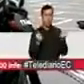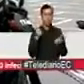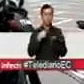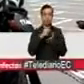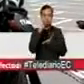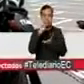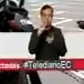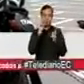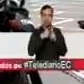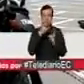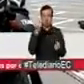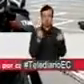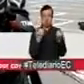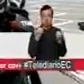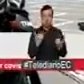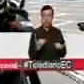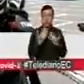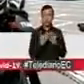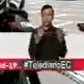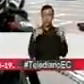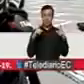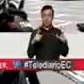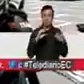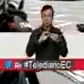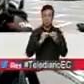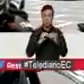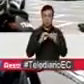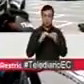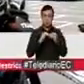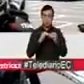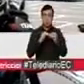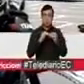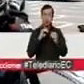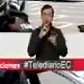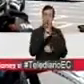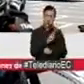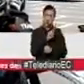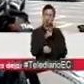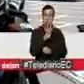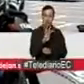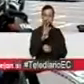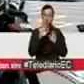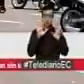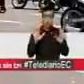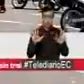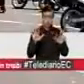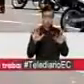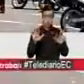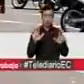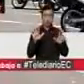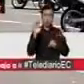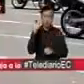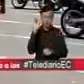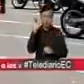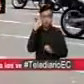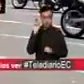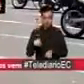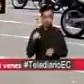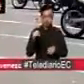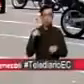están autorizados. Es decir, el día de hoy, las placas terminadas en número par y terminadas en cero. Recordar